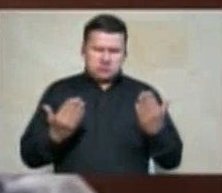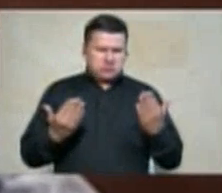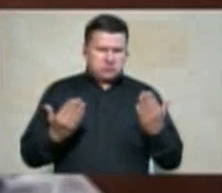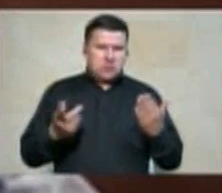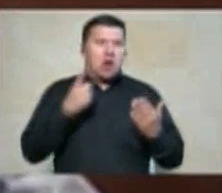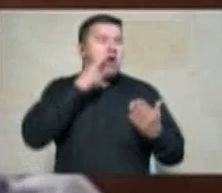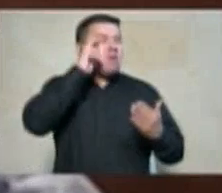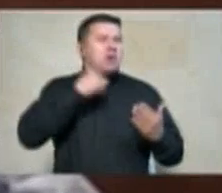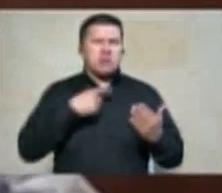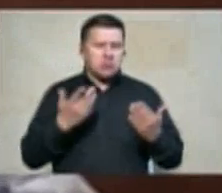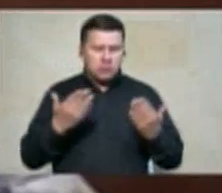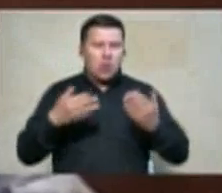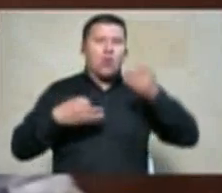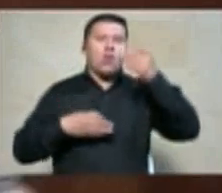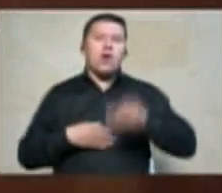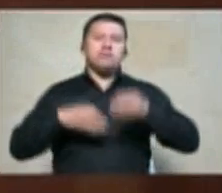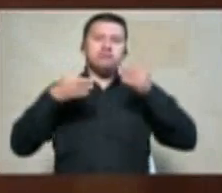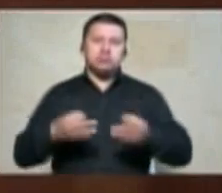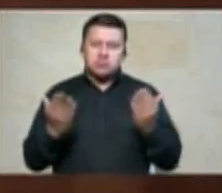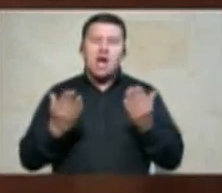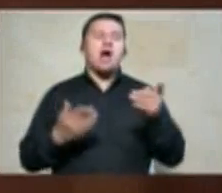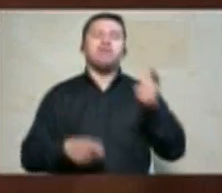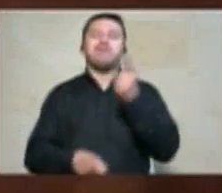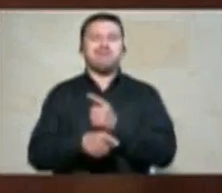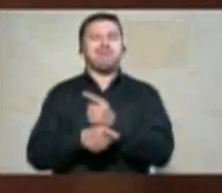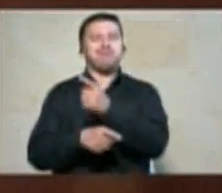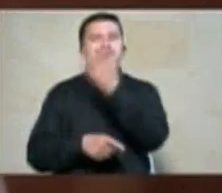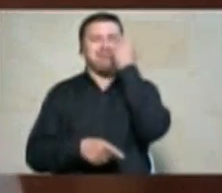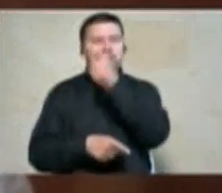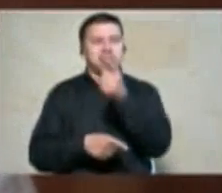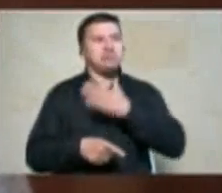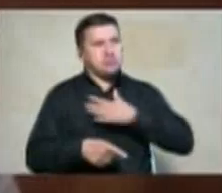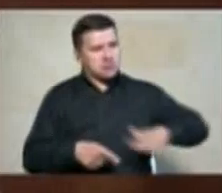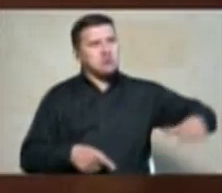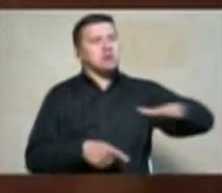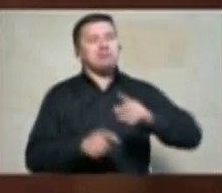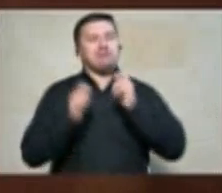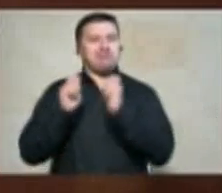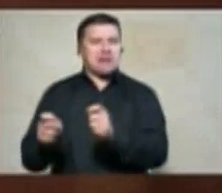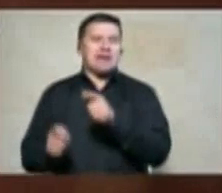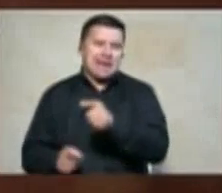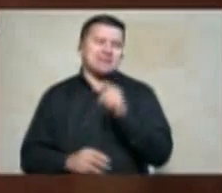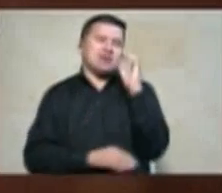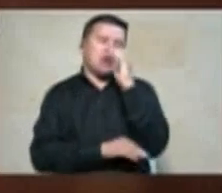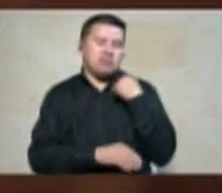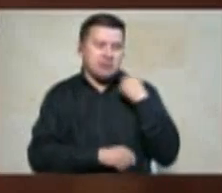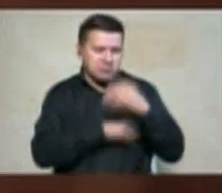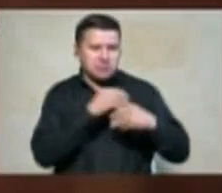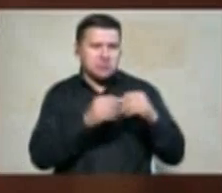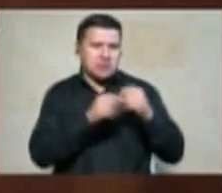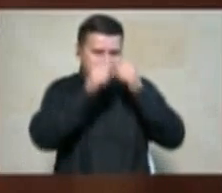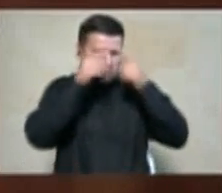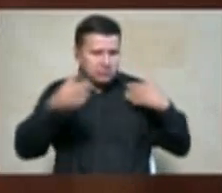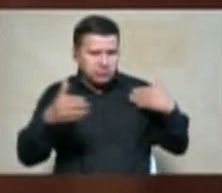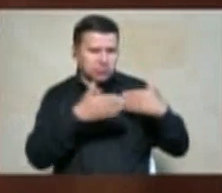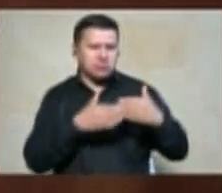lo que ocurrió en un determinado momento histórico de la historia colombiana.